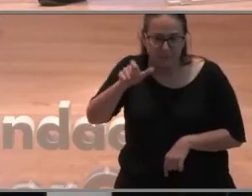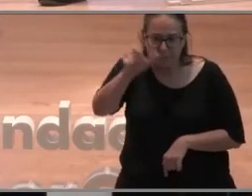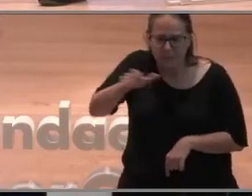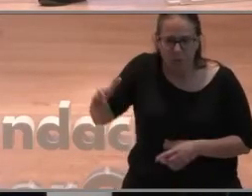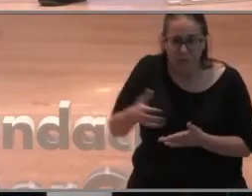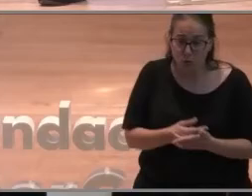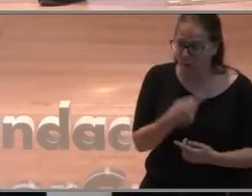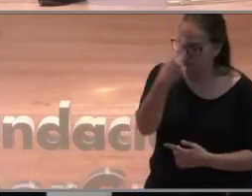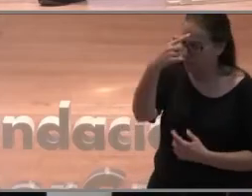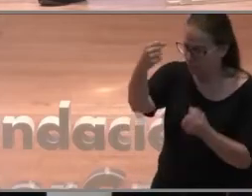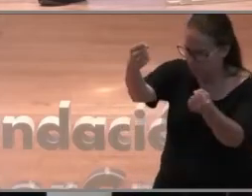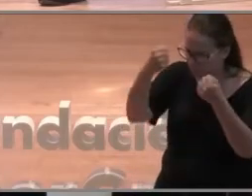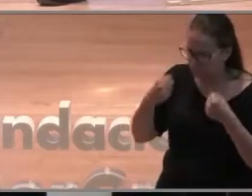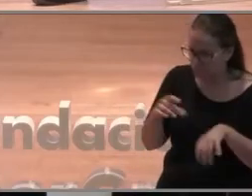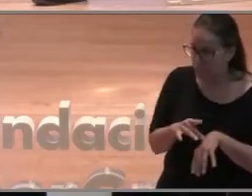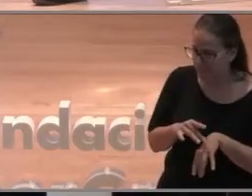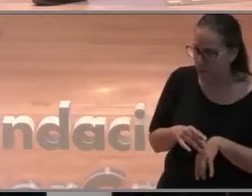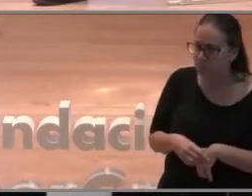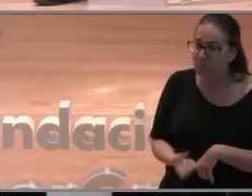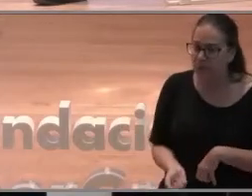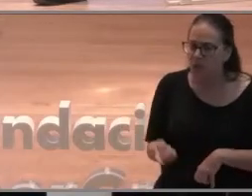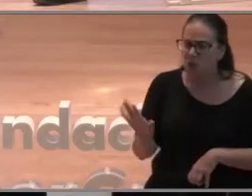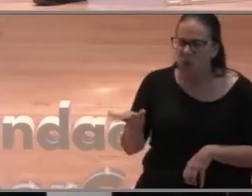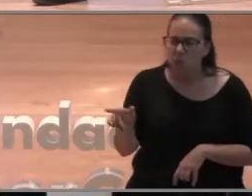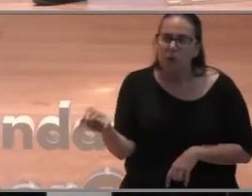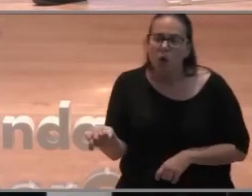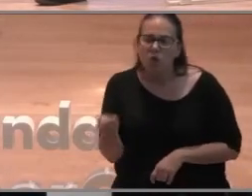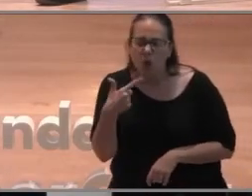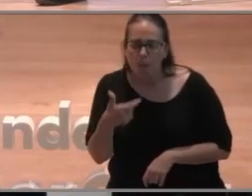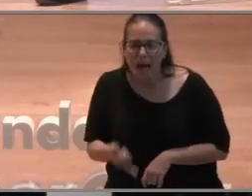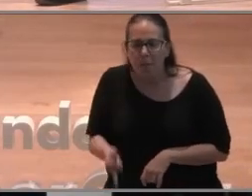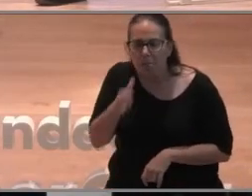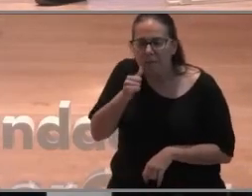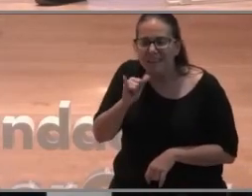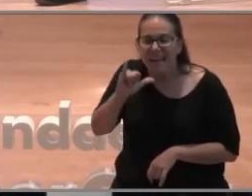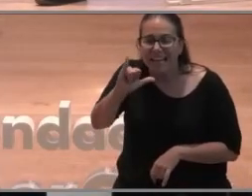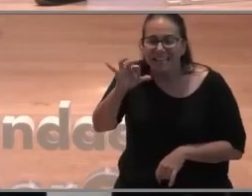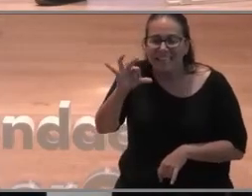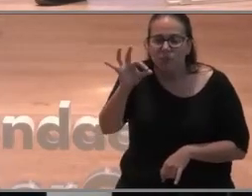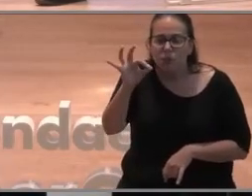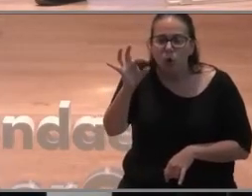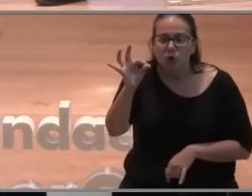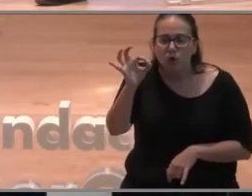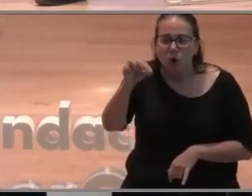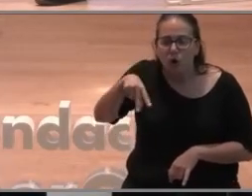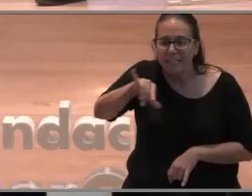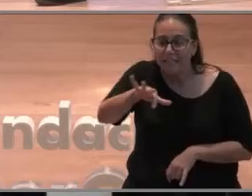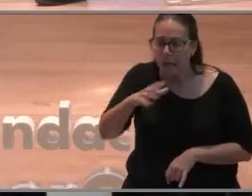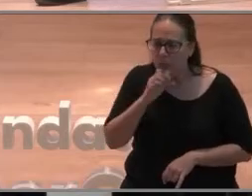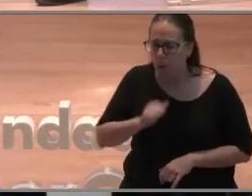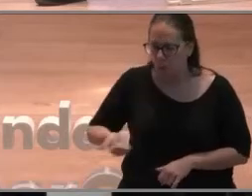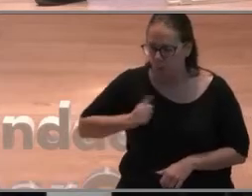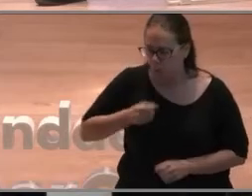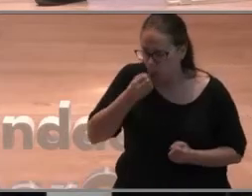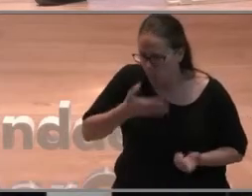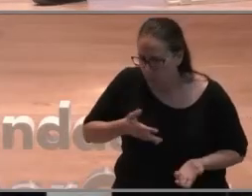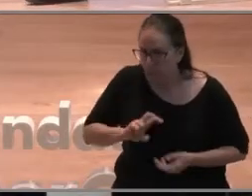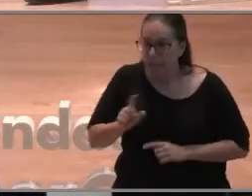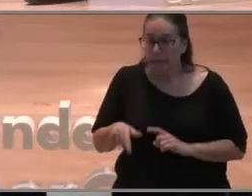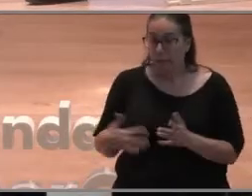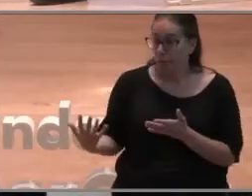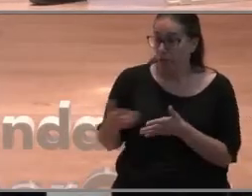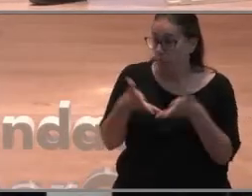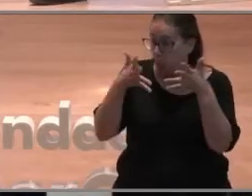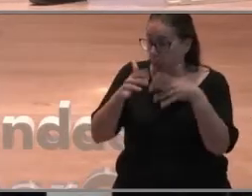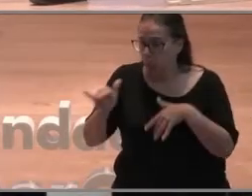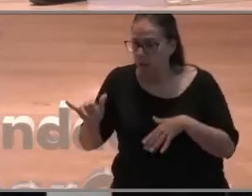dentro, ¿no? De tómate una bebida isotónica, que eso te va a ir fenomenal. Entonces llega la gente y dice,